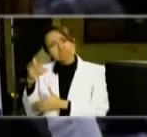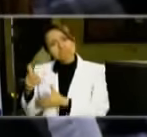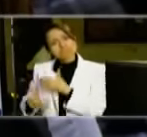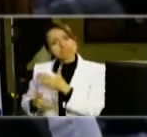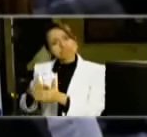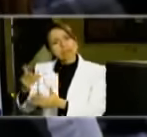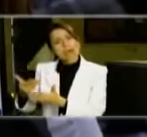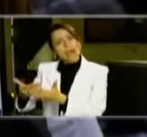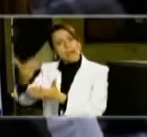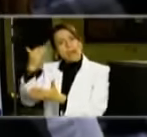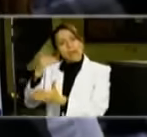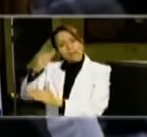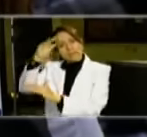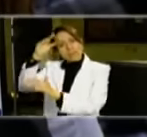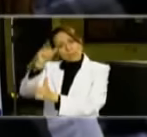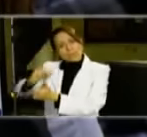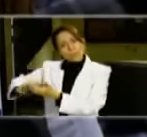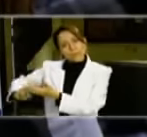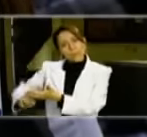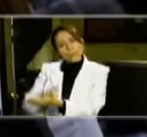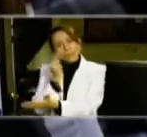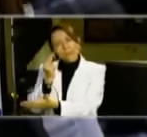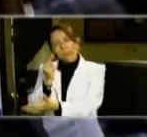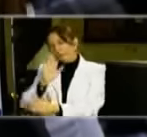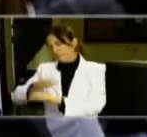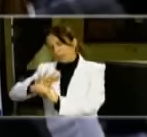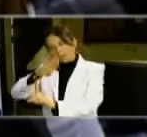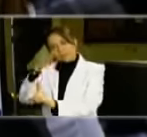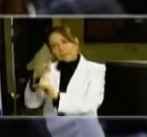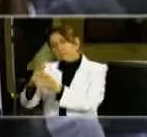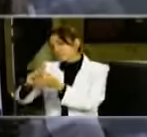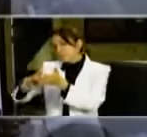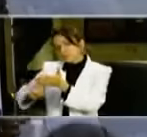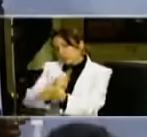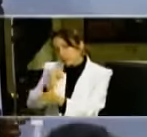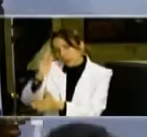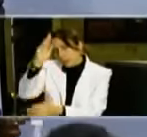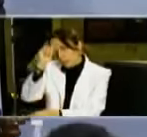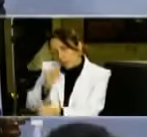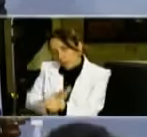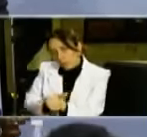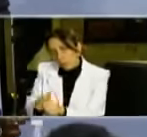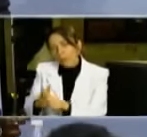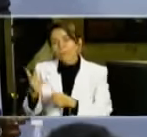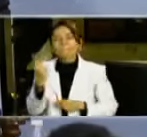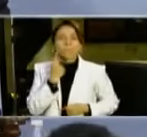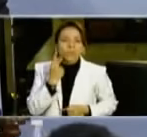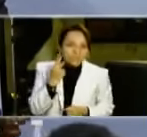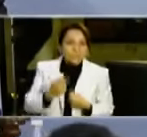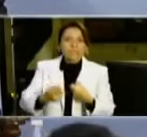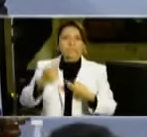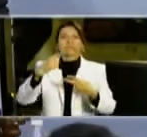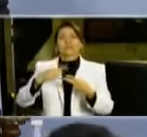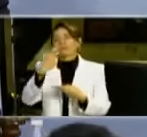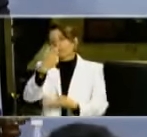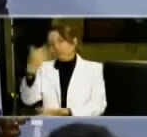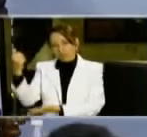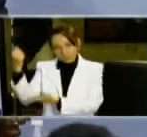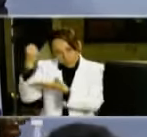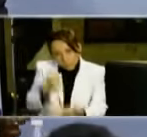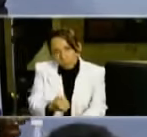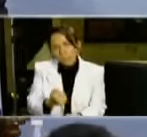supranacional, especialmente en el plano económico y financiero. Más económico, algo menos